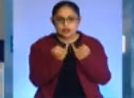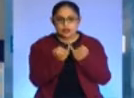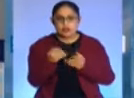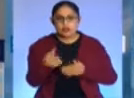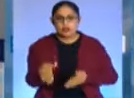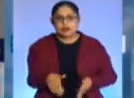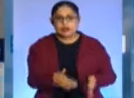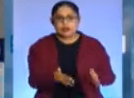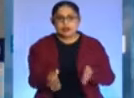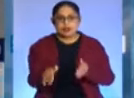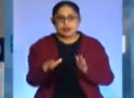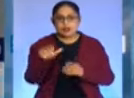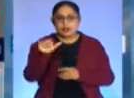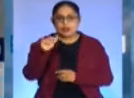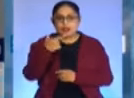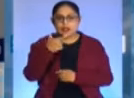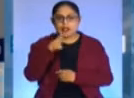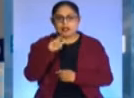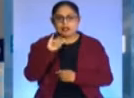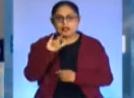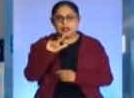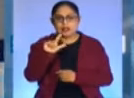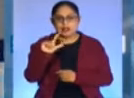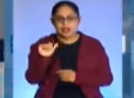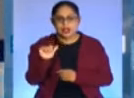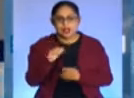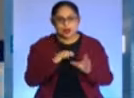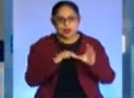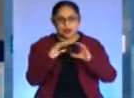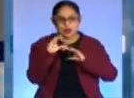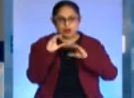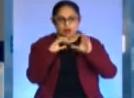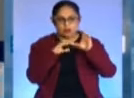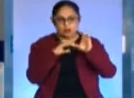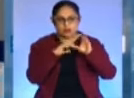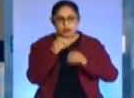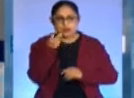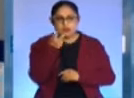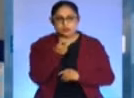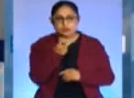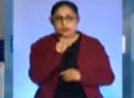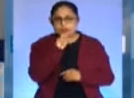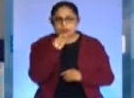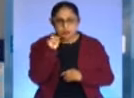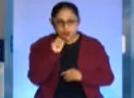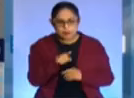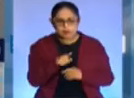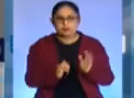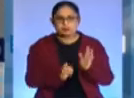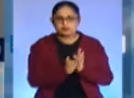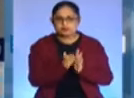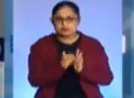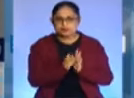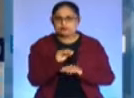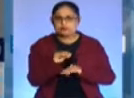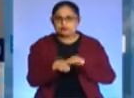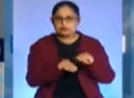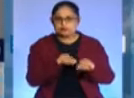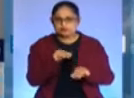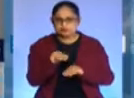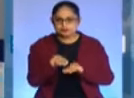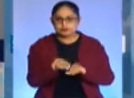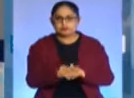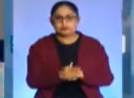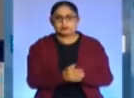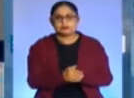carretera Aguililla-Cualcomán. Esa carretera también se va a